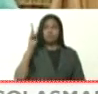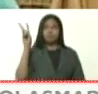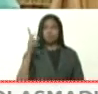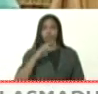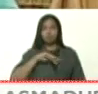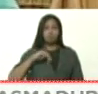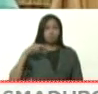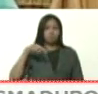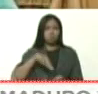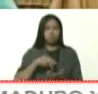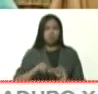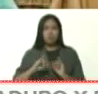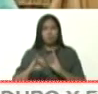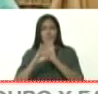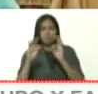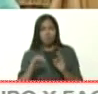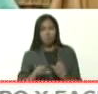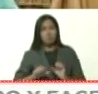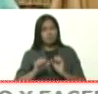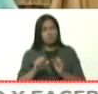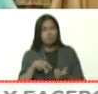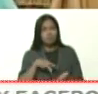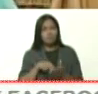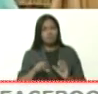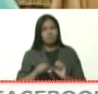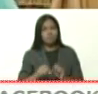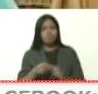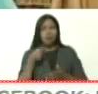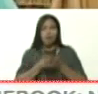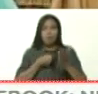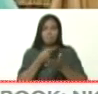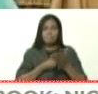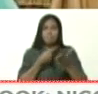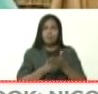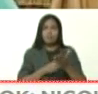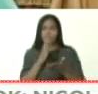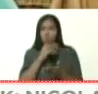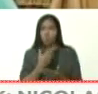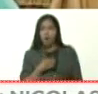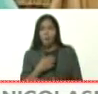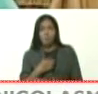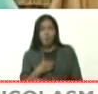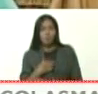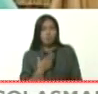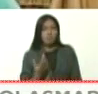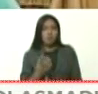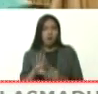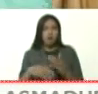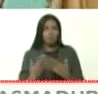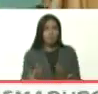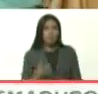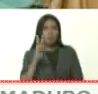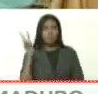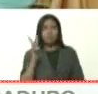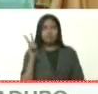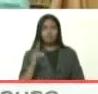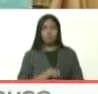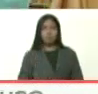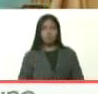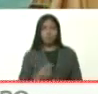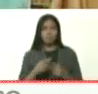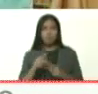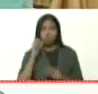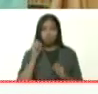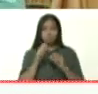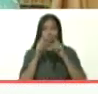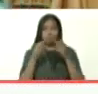pie, firme en batalla y no han podido ni podrán con Venezuela. Por eso estamos